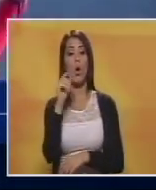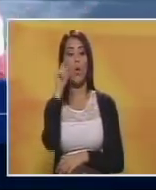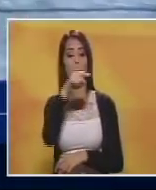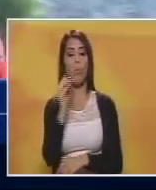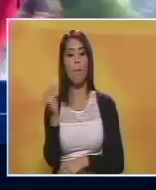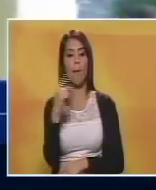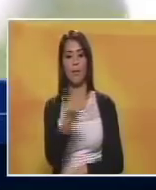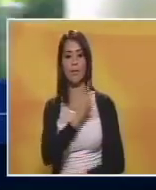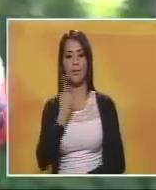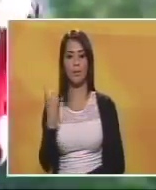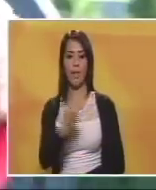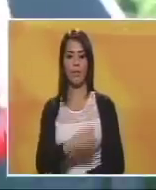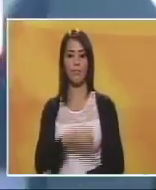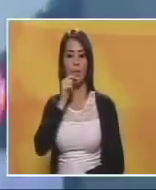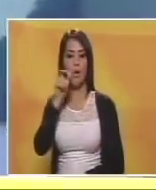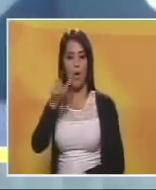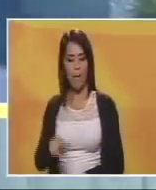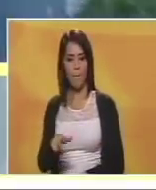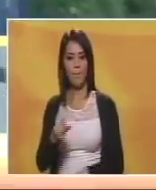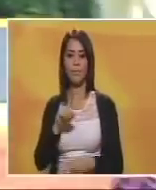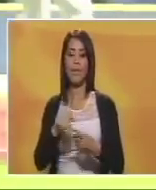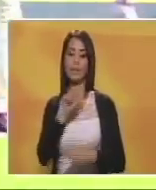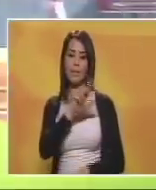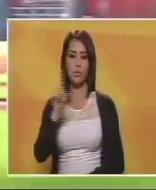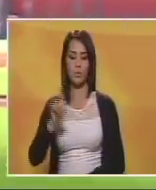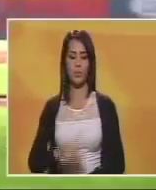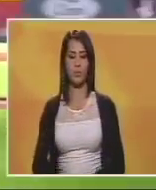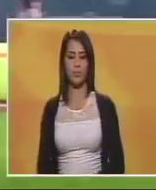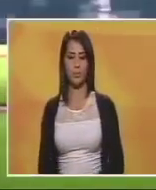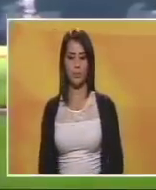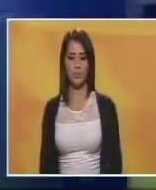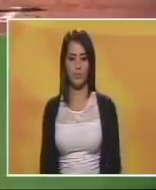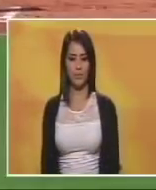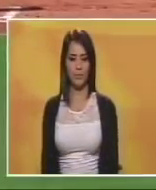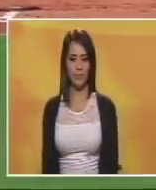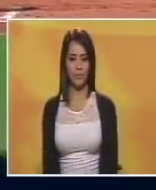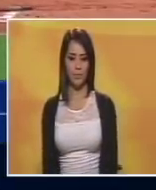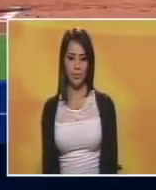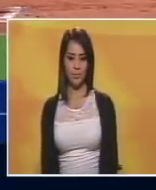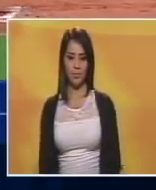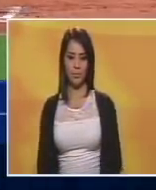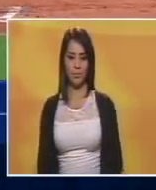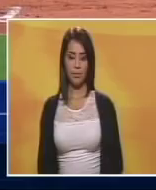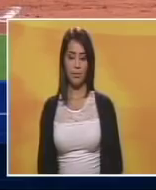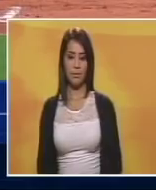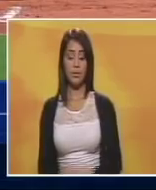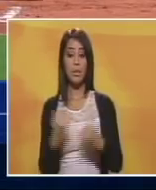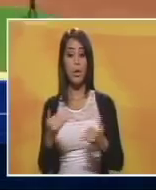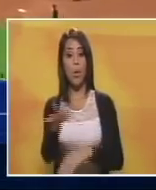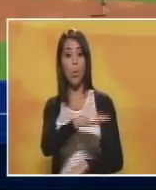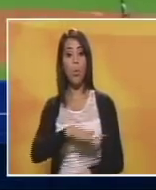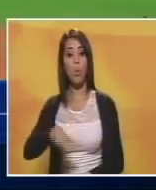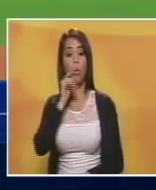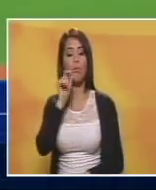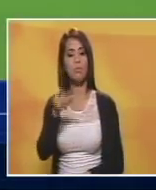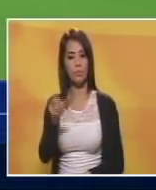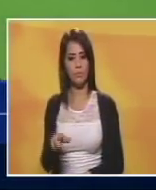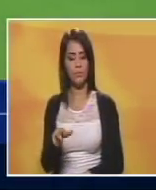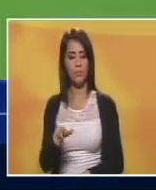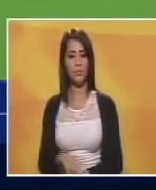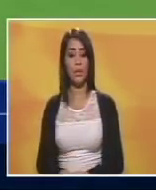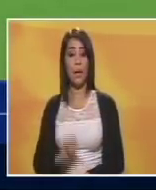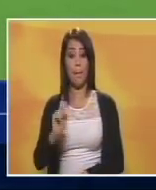superó a Pittsburgh 5-1. Jonrón 23 del año para uno de los grandes candidatos al premio al novato del año en la Liga Nacional y que